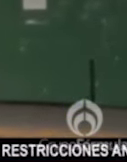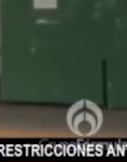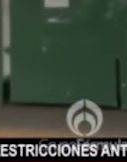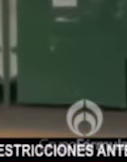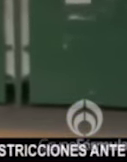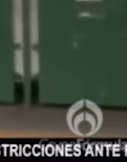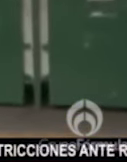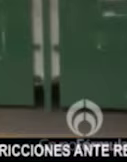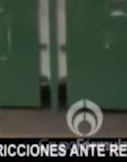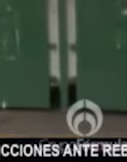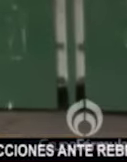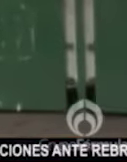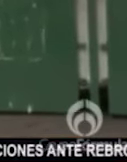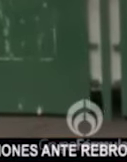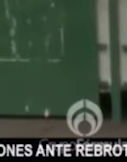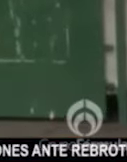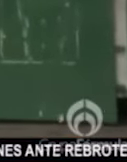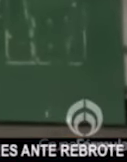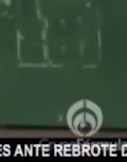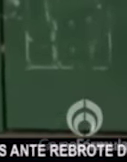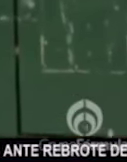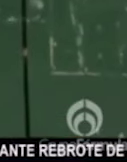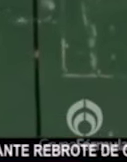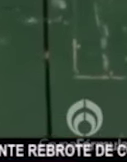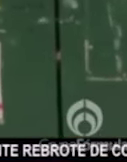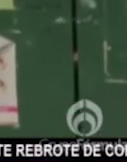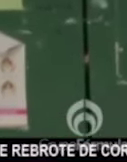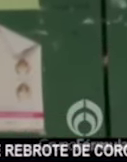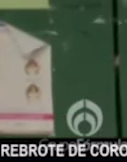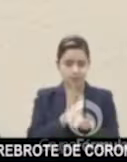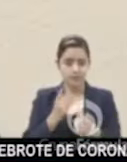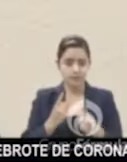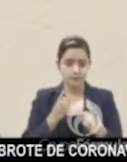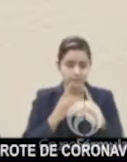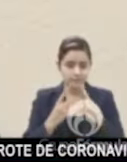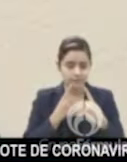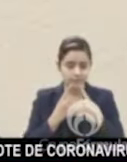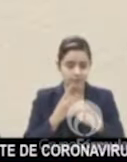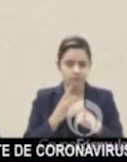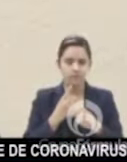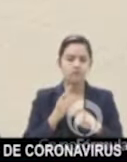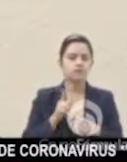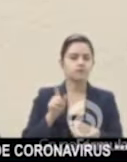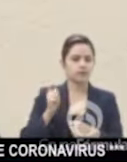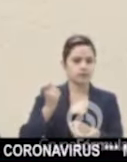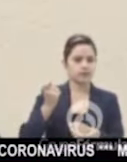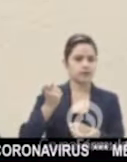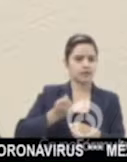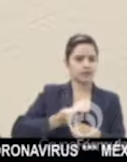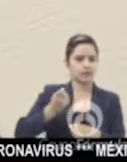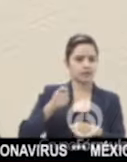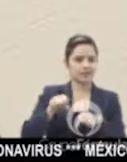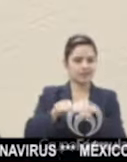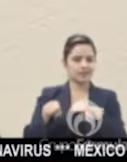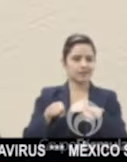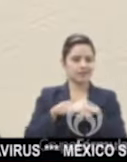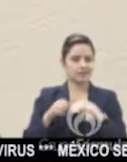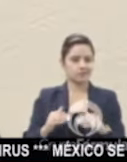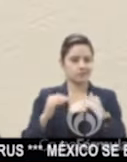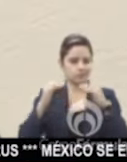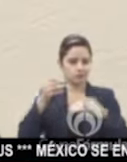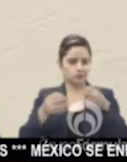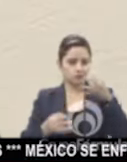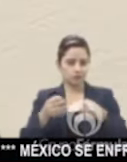parece muy delicado lo que estamos viendo, Pepe, y creo que hay que levantar la voz porque en estos momentos se juega